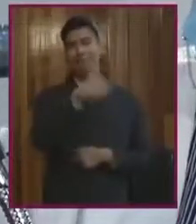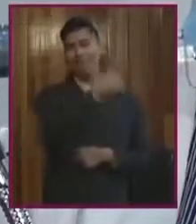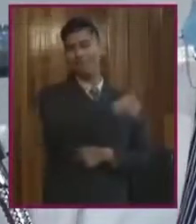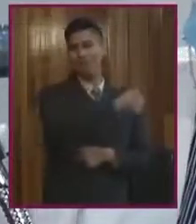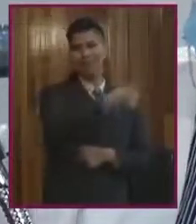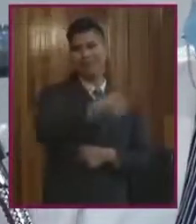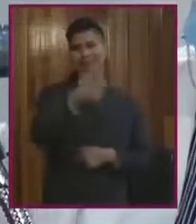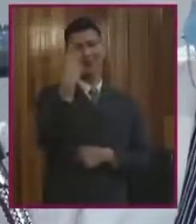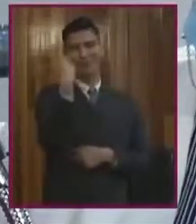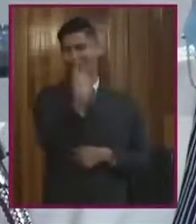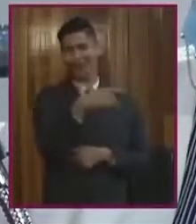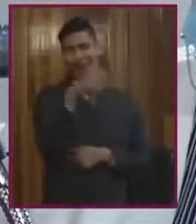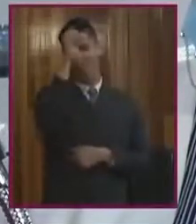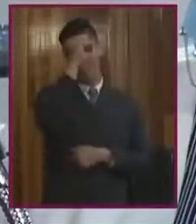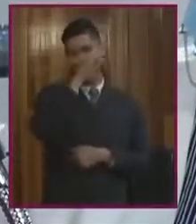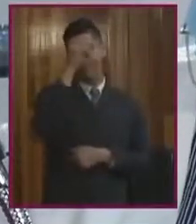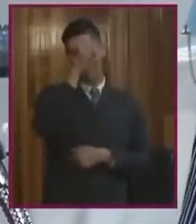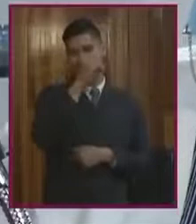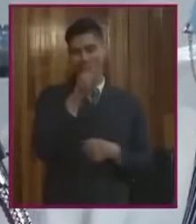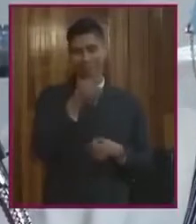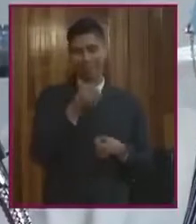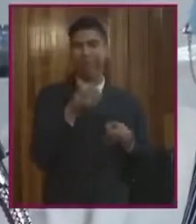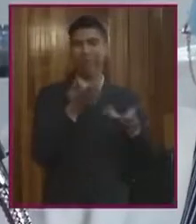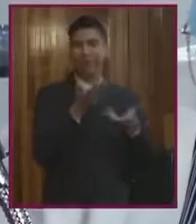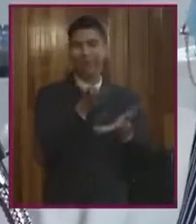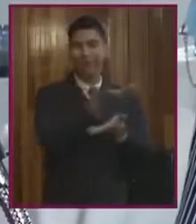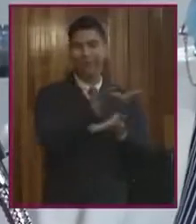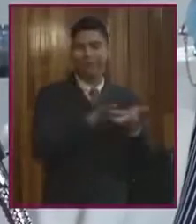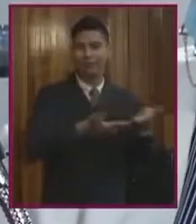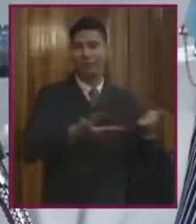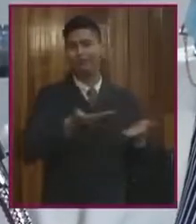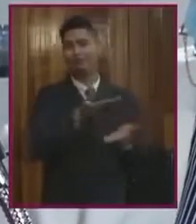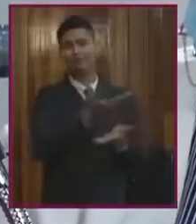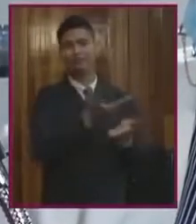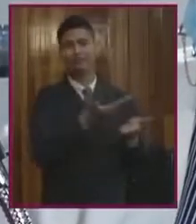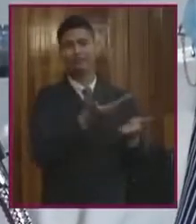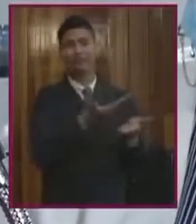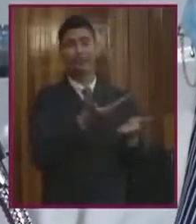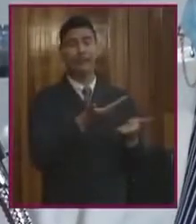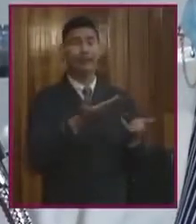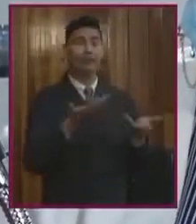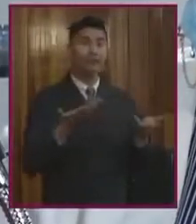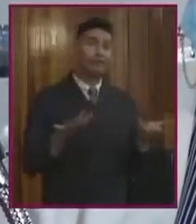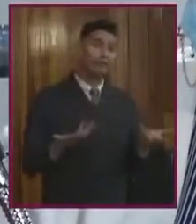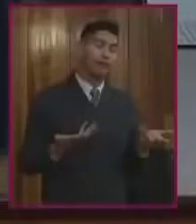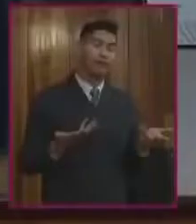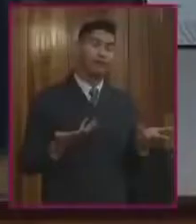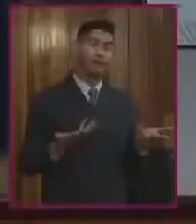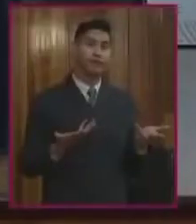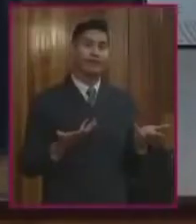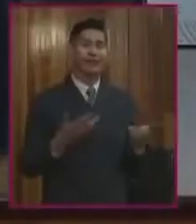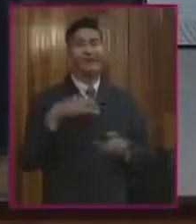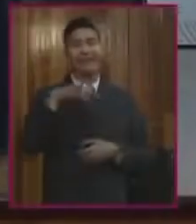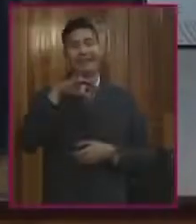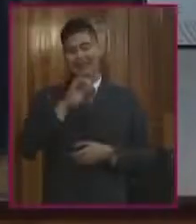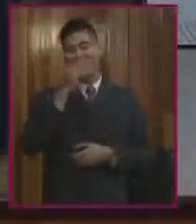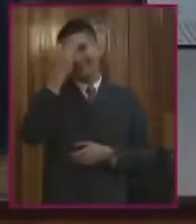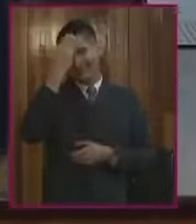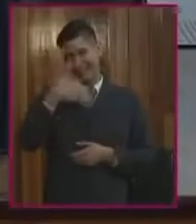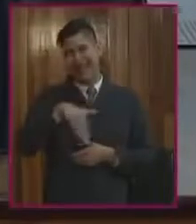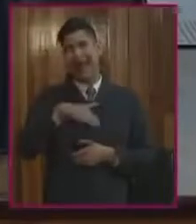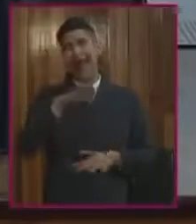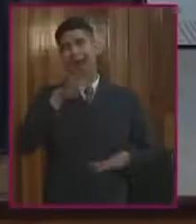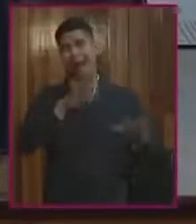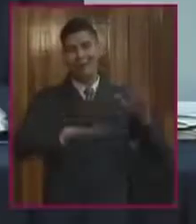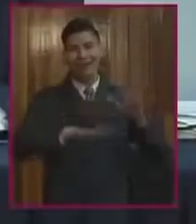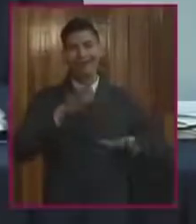esa visión que tenemos de esto que se nos presenta y que bueno, sé que tenemos diferentes visiones como comunidad académica,